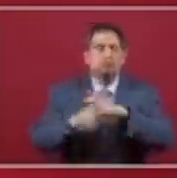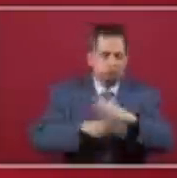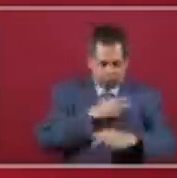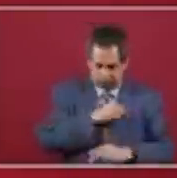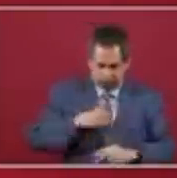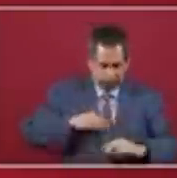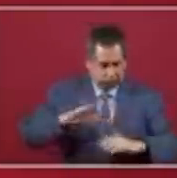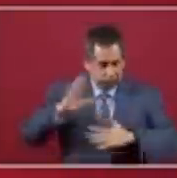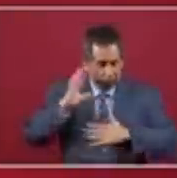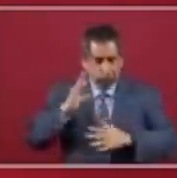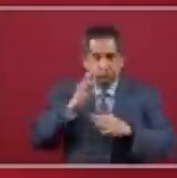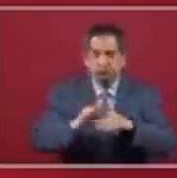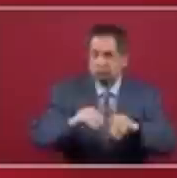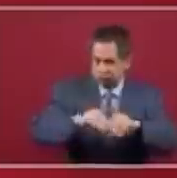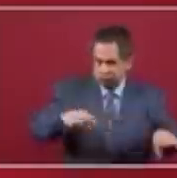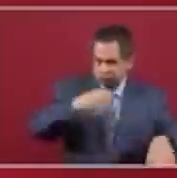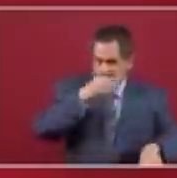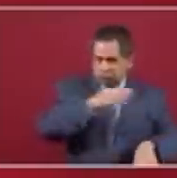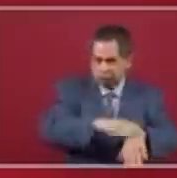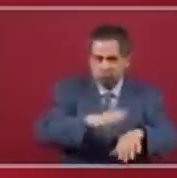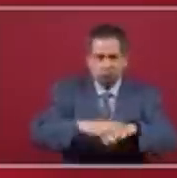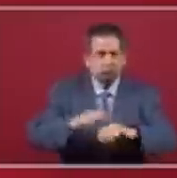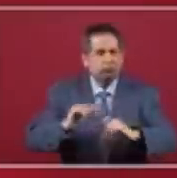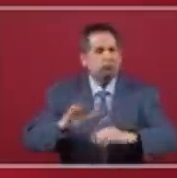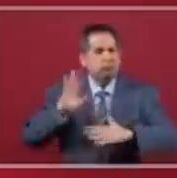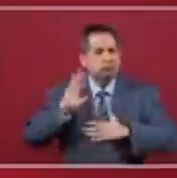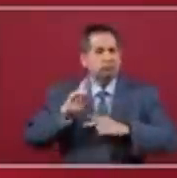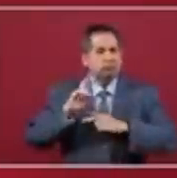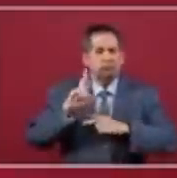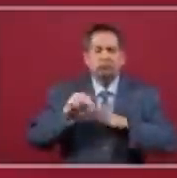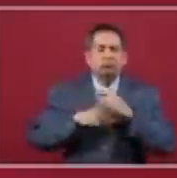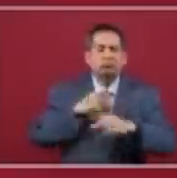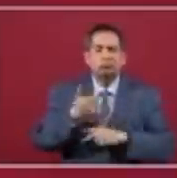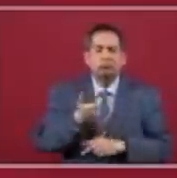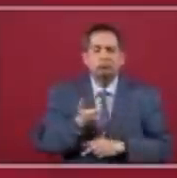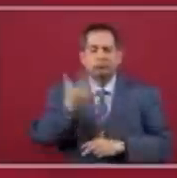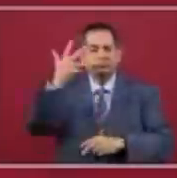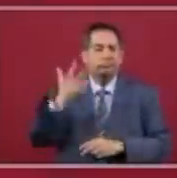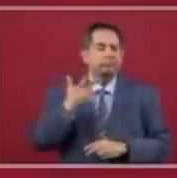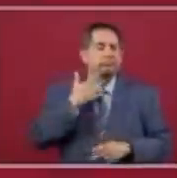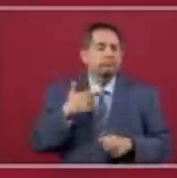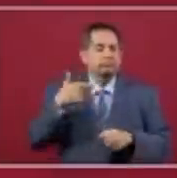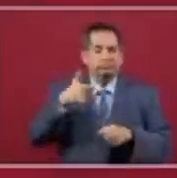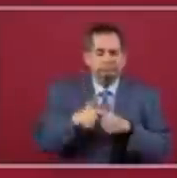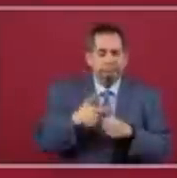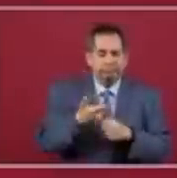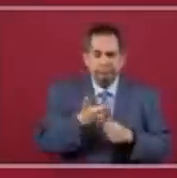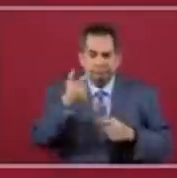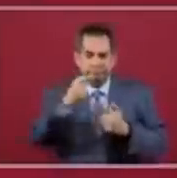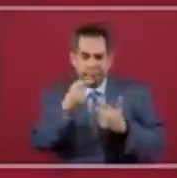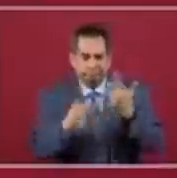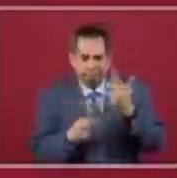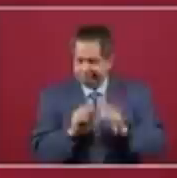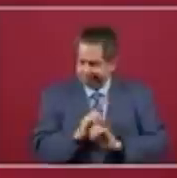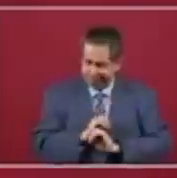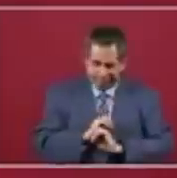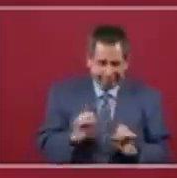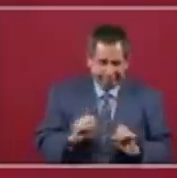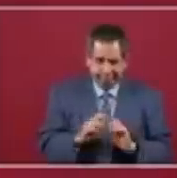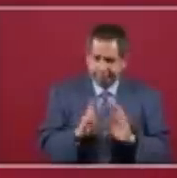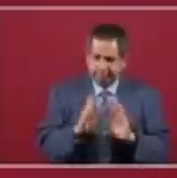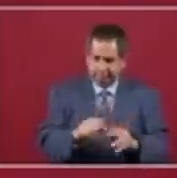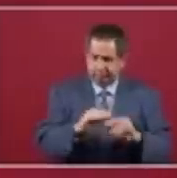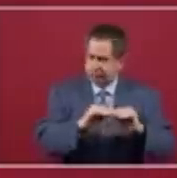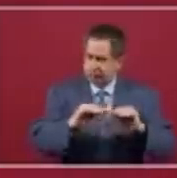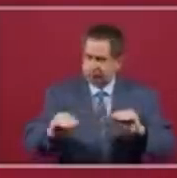cumplir con el compromiso de que no aumenten los precios de energéticos en términos